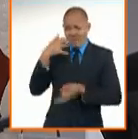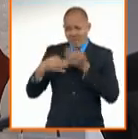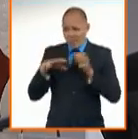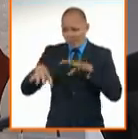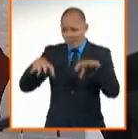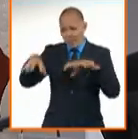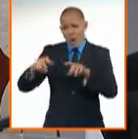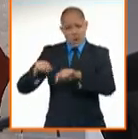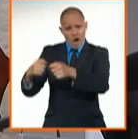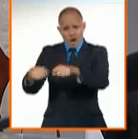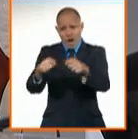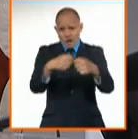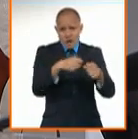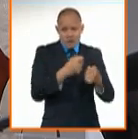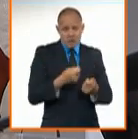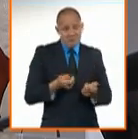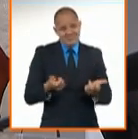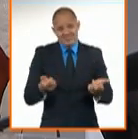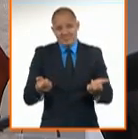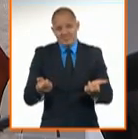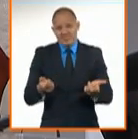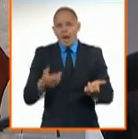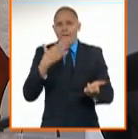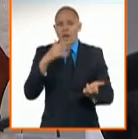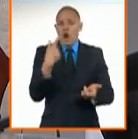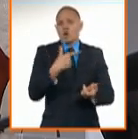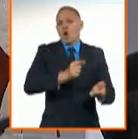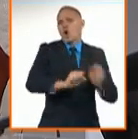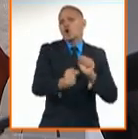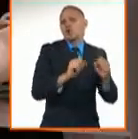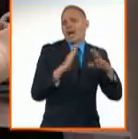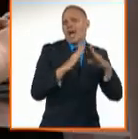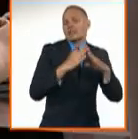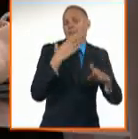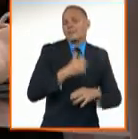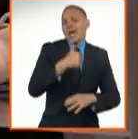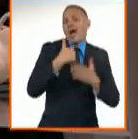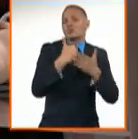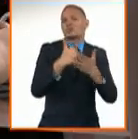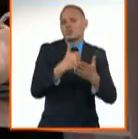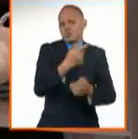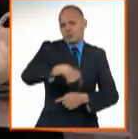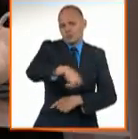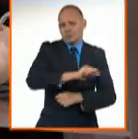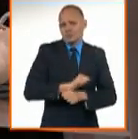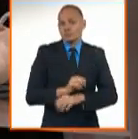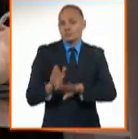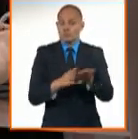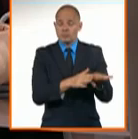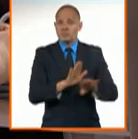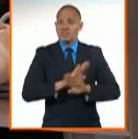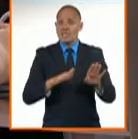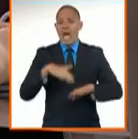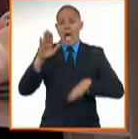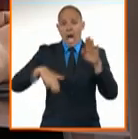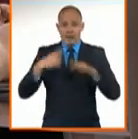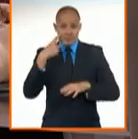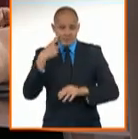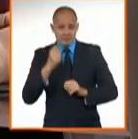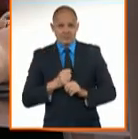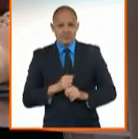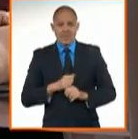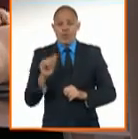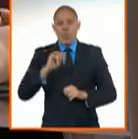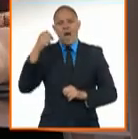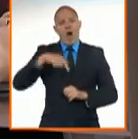explicado el director de la unión eléctrica el director de generación de la unión eléctrica incluso se ha corrido en algún momento las horas de pico eléctrico por el calor también